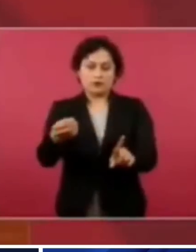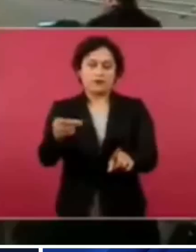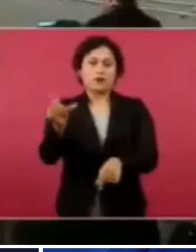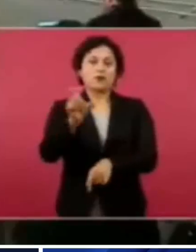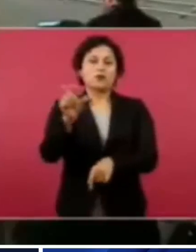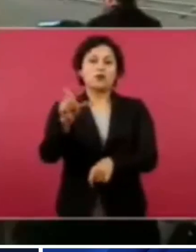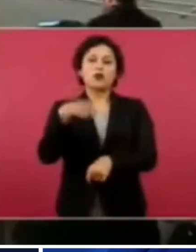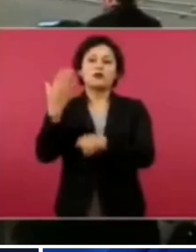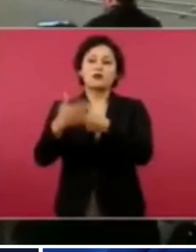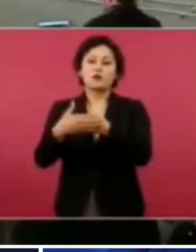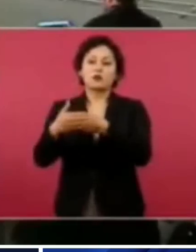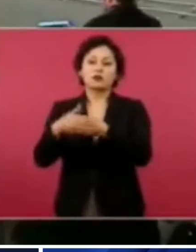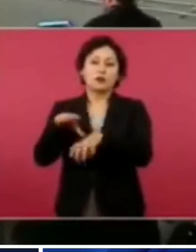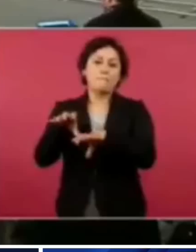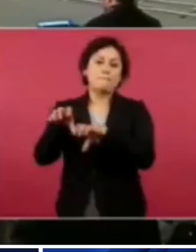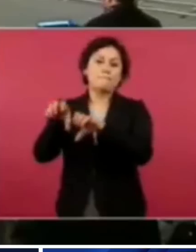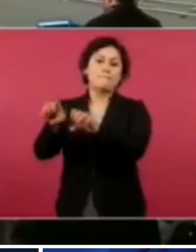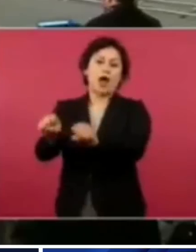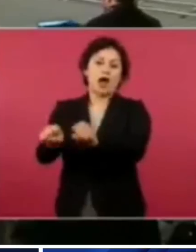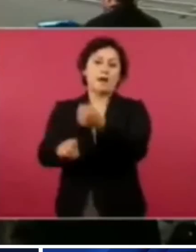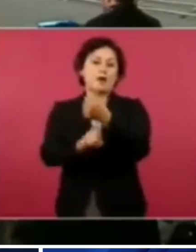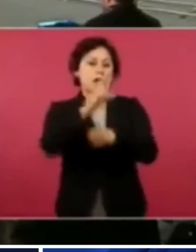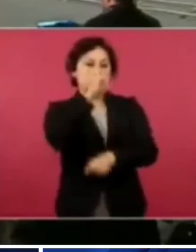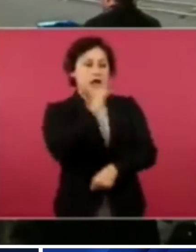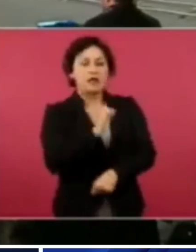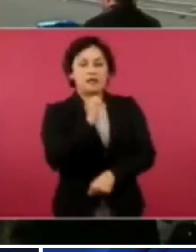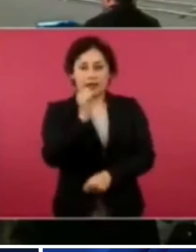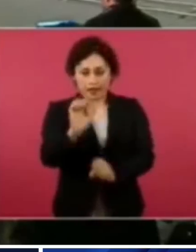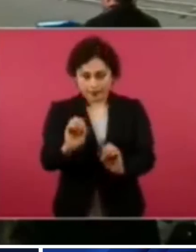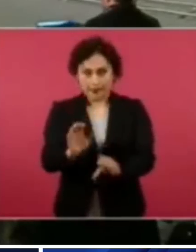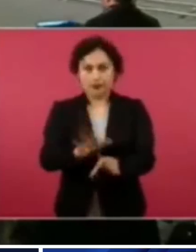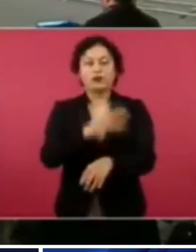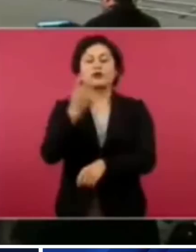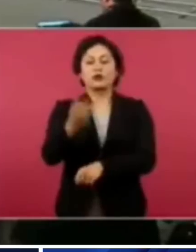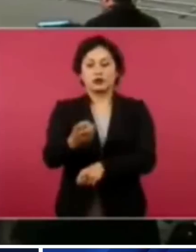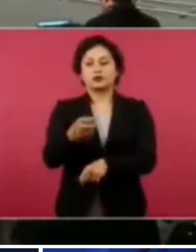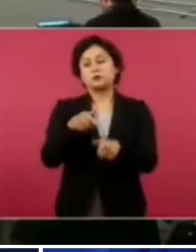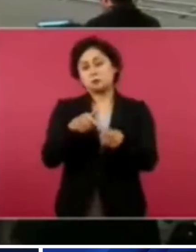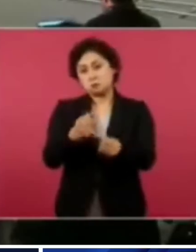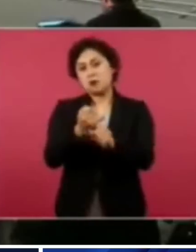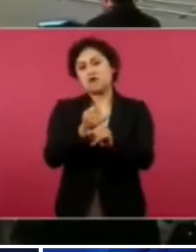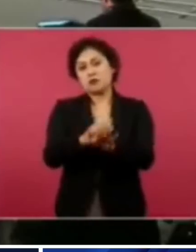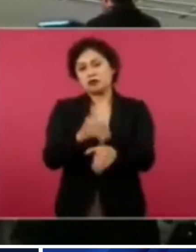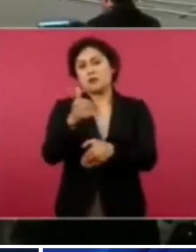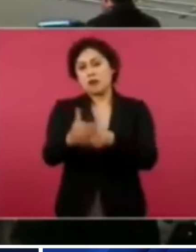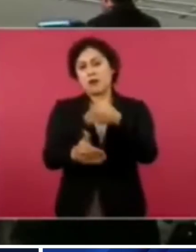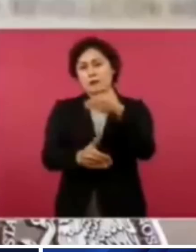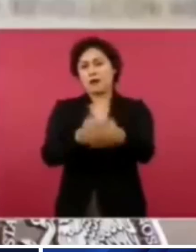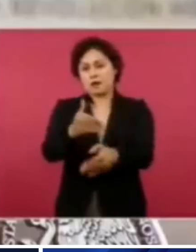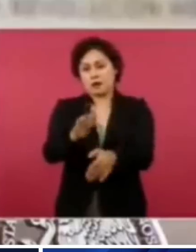momento de las detenciones. Y lo vamos a seguir informando. Hasta ahí yo lo dejaría para